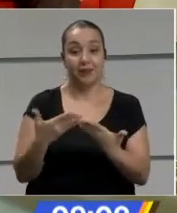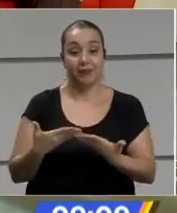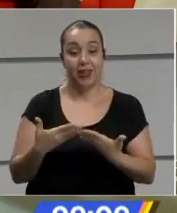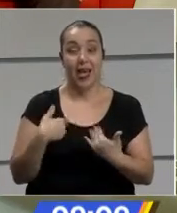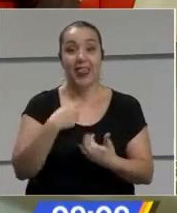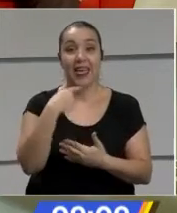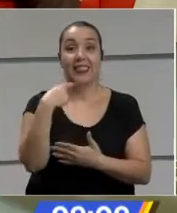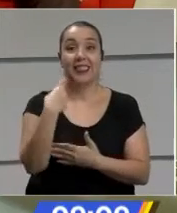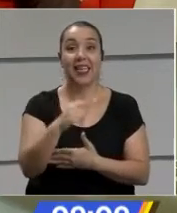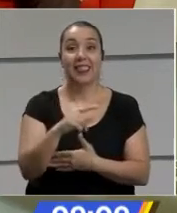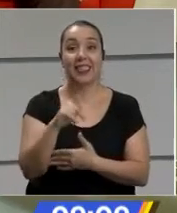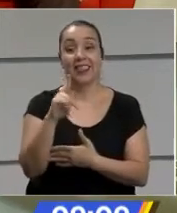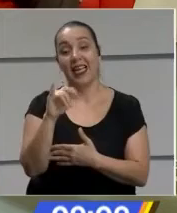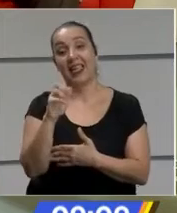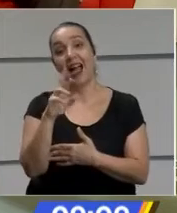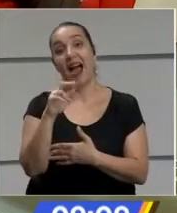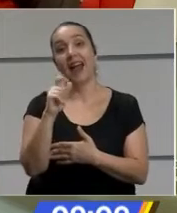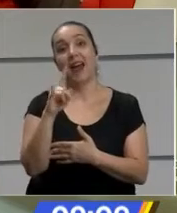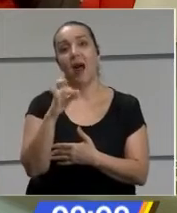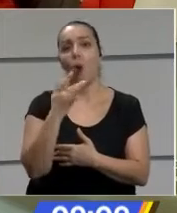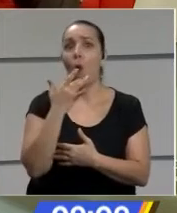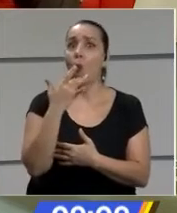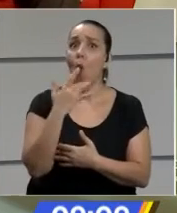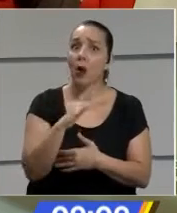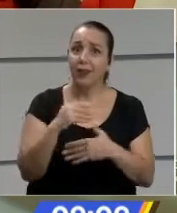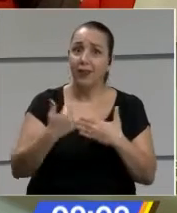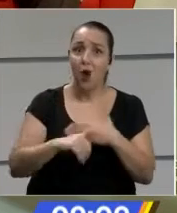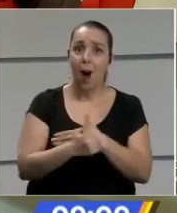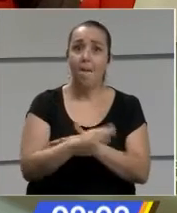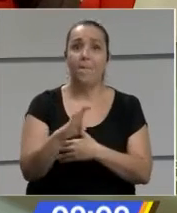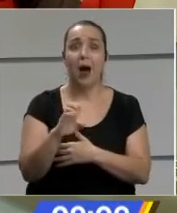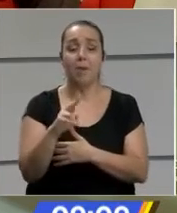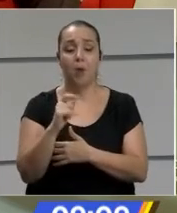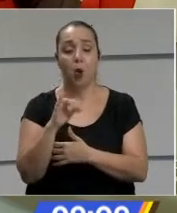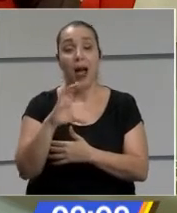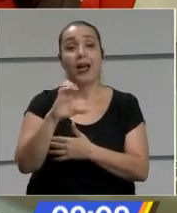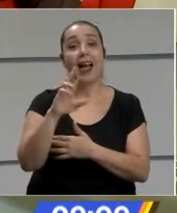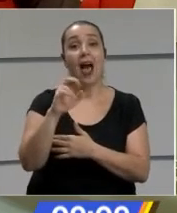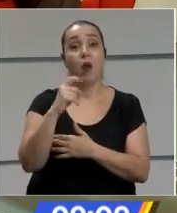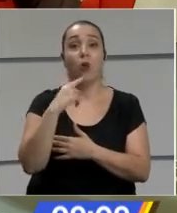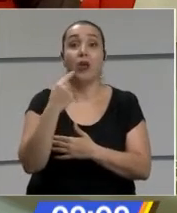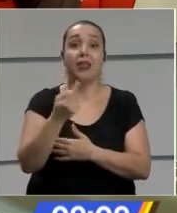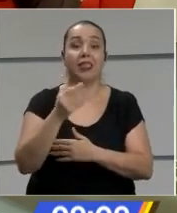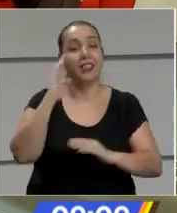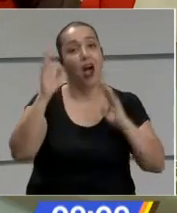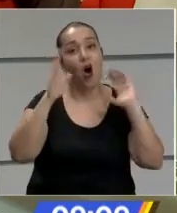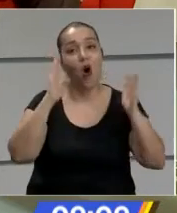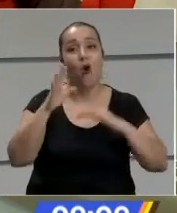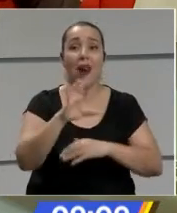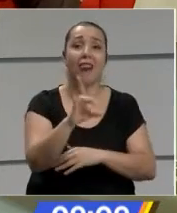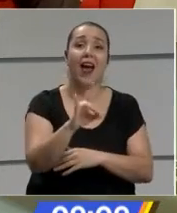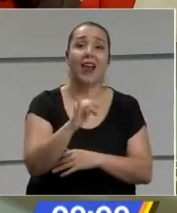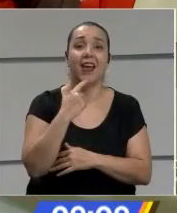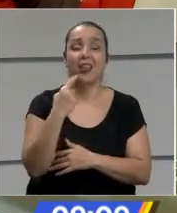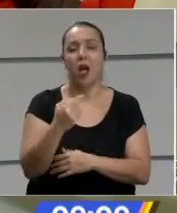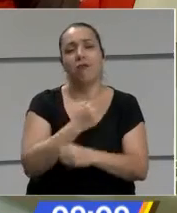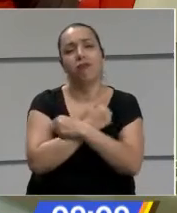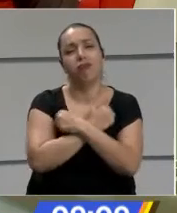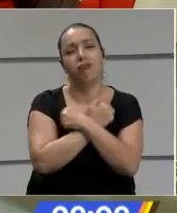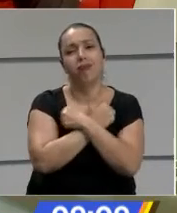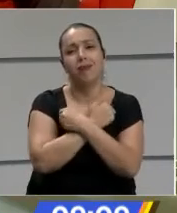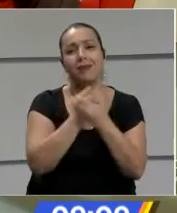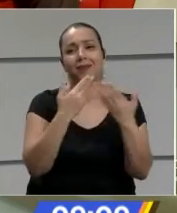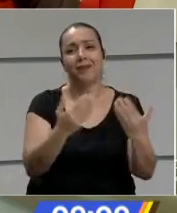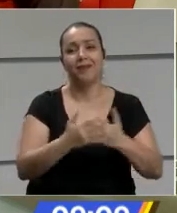es que Carla Núñez Carla dice riquísimo el pambón. Caro Granados dice hola niña Daira, la quiero mucho.